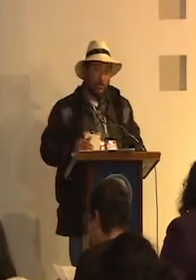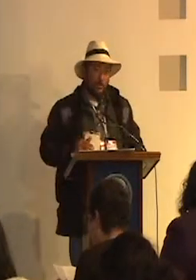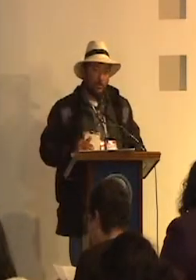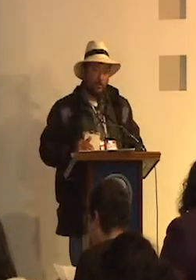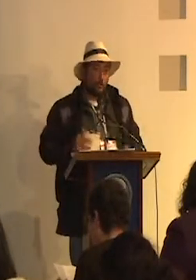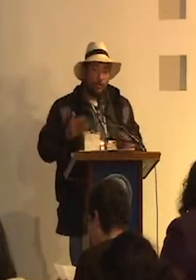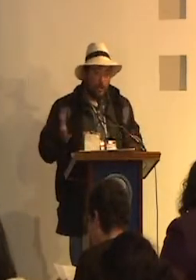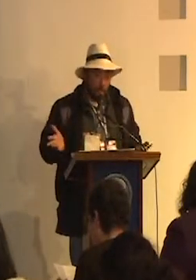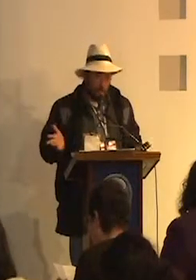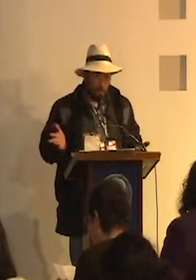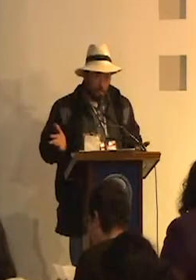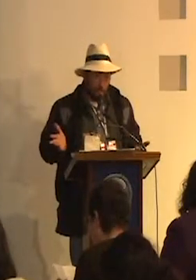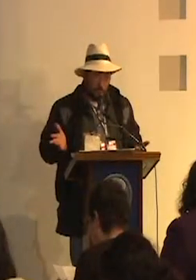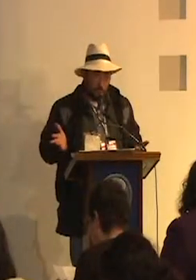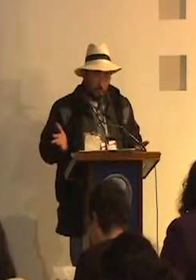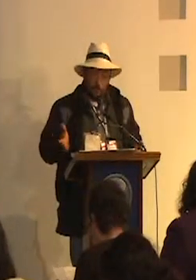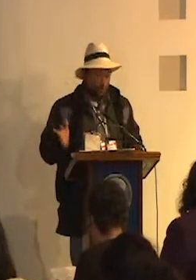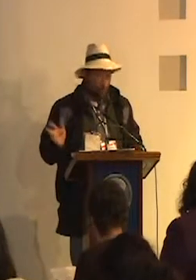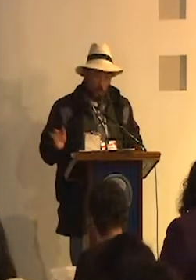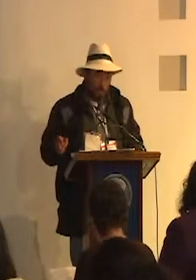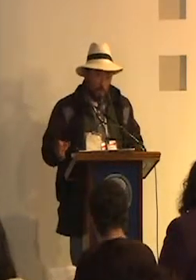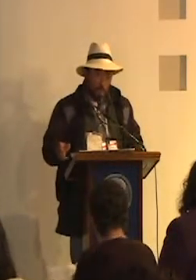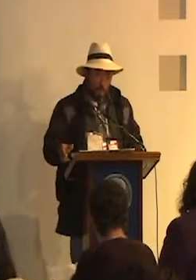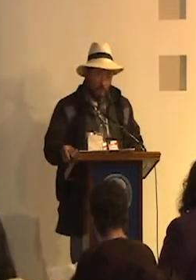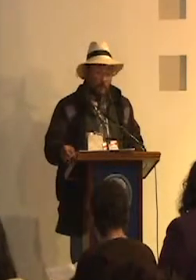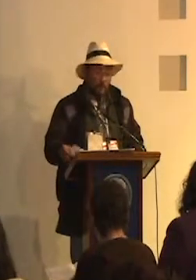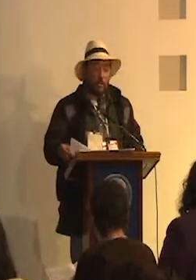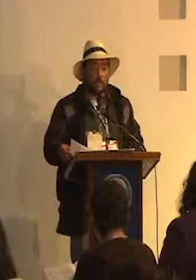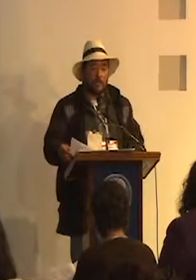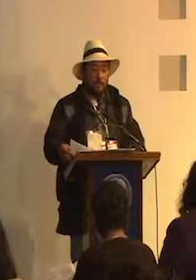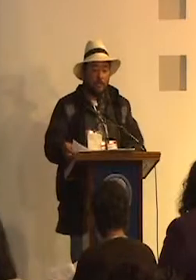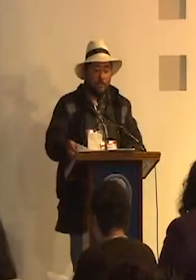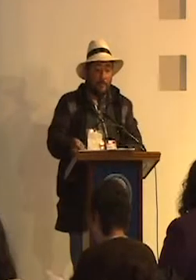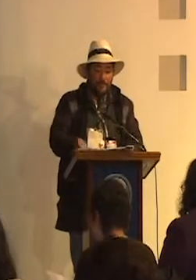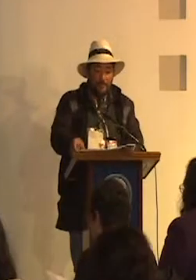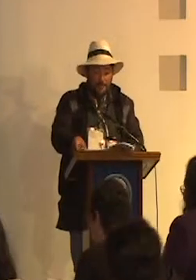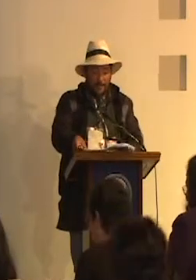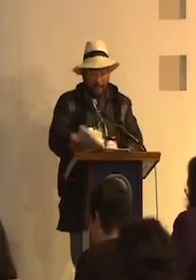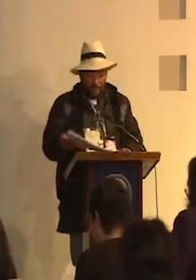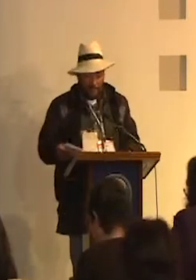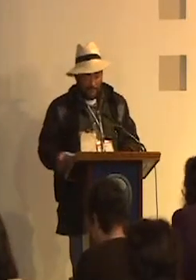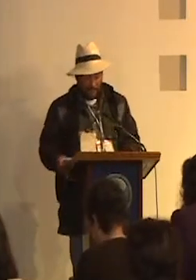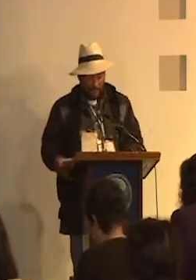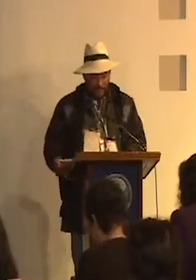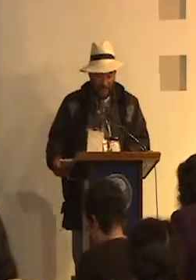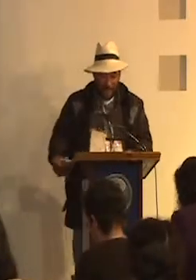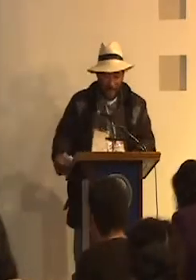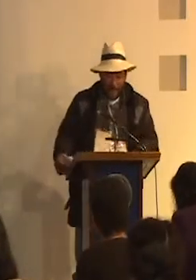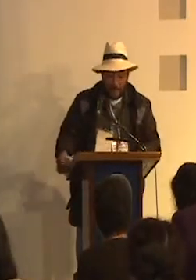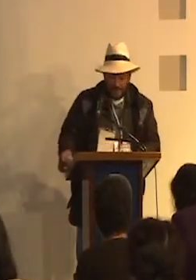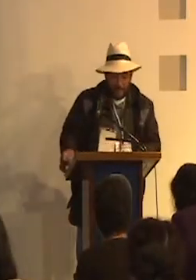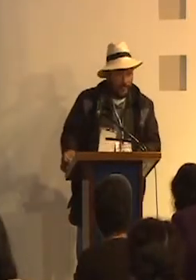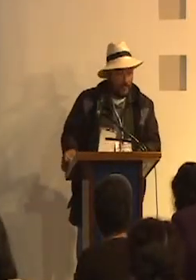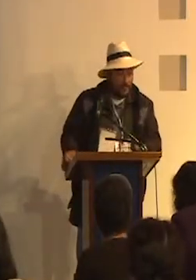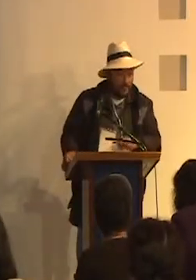tenemos que prepararnos primero. Somos dirigentes, no somos líderes. Muchas gracias. ¿Oye?